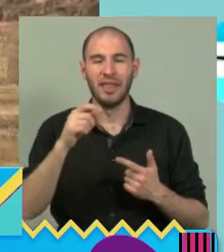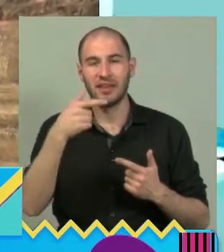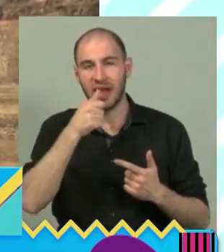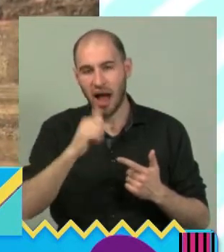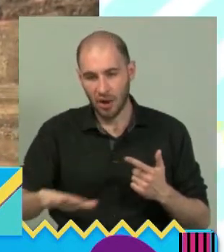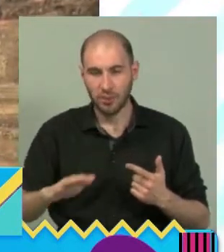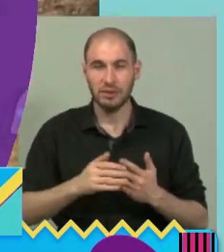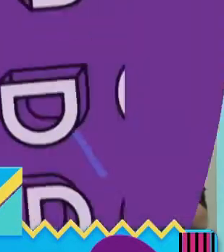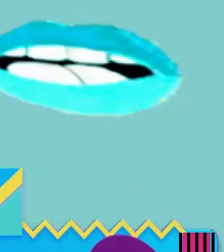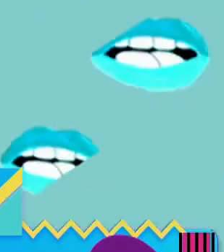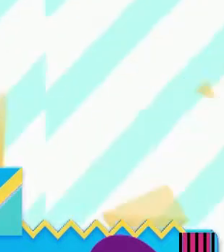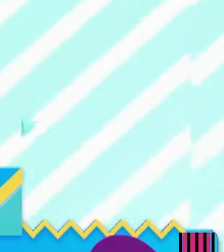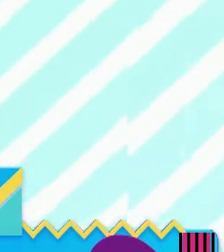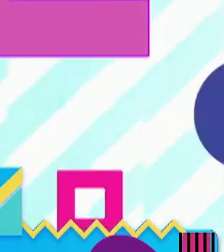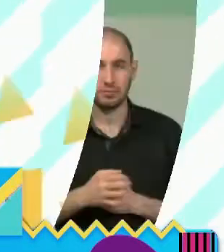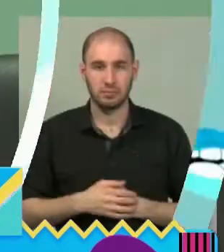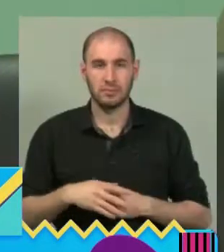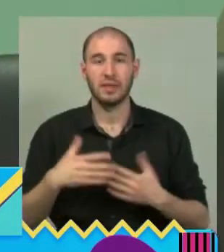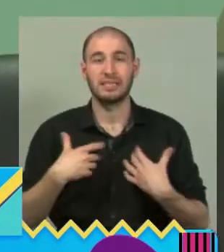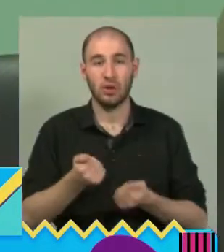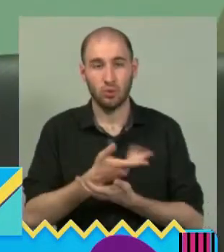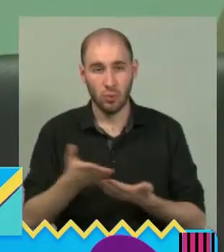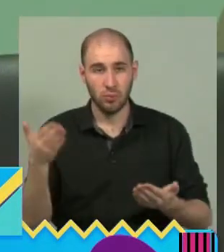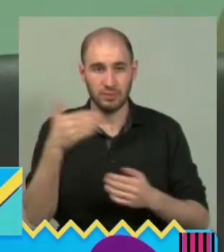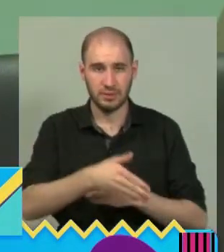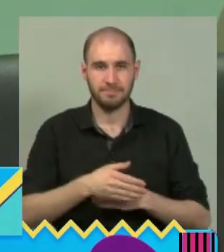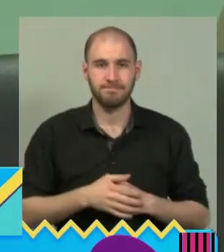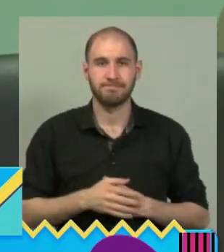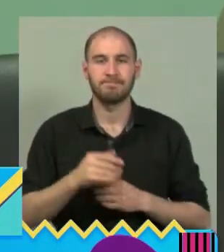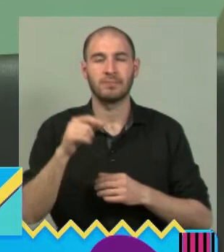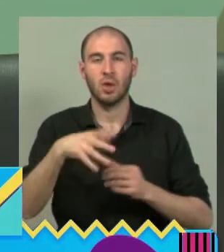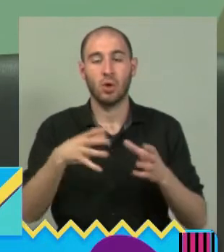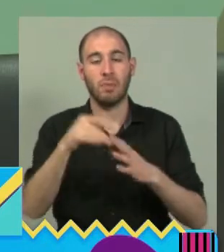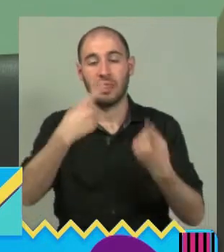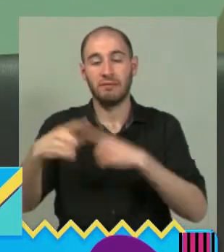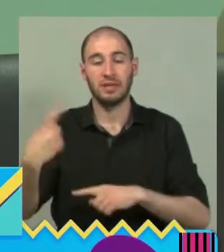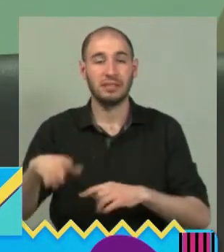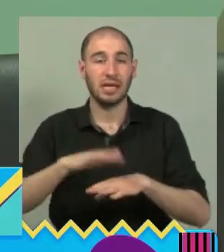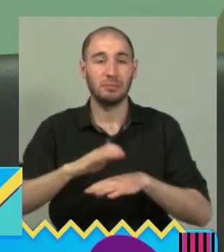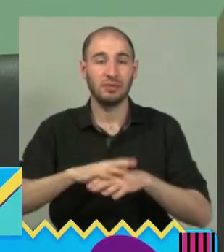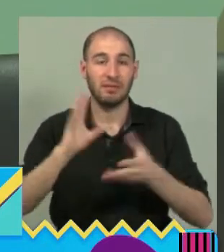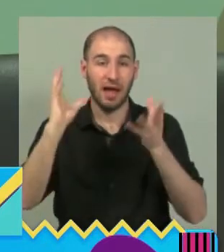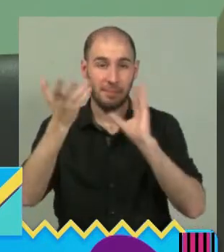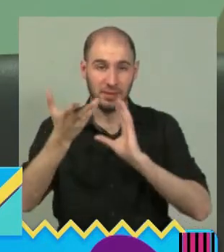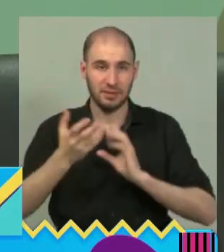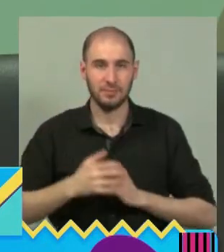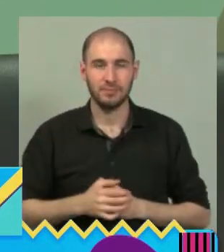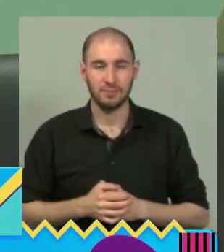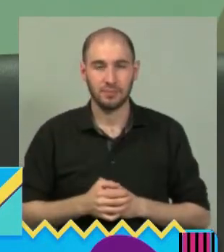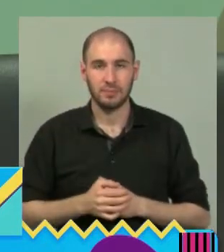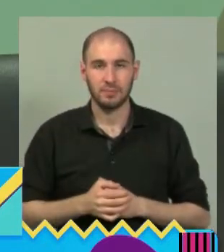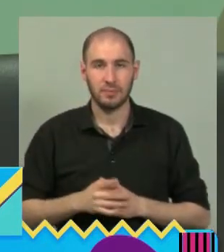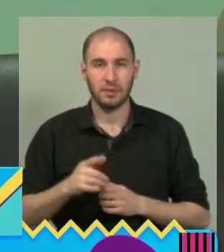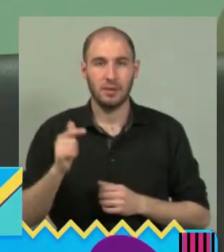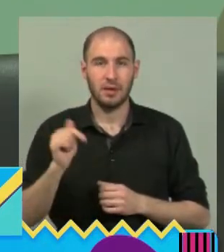hidráulica, que vaya de salud pública, que vayan de los distintos organismos que tienen que ver con el medio ambiente, que